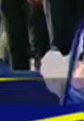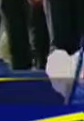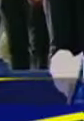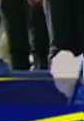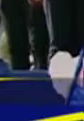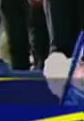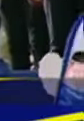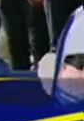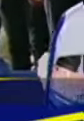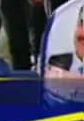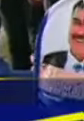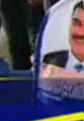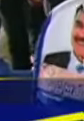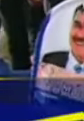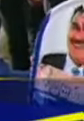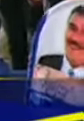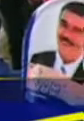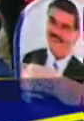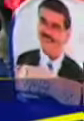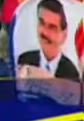fuerte y claro a Venezuela.